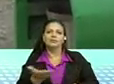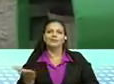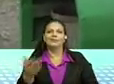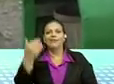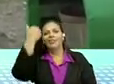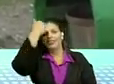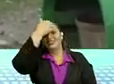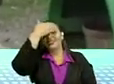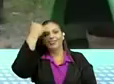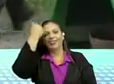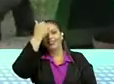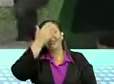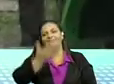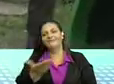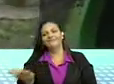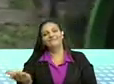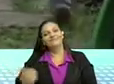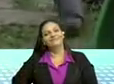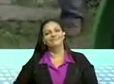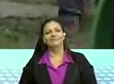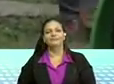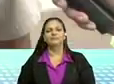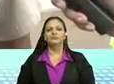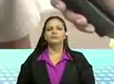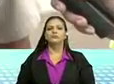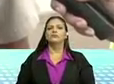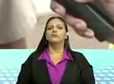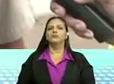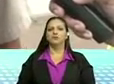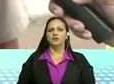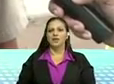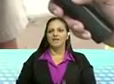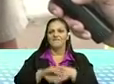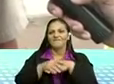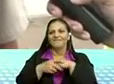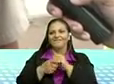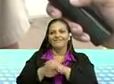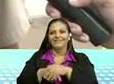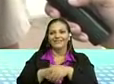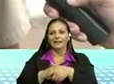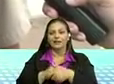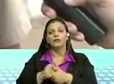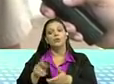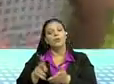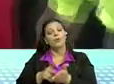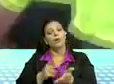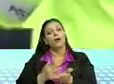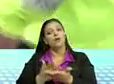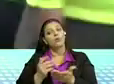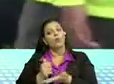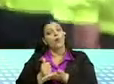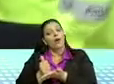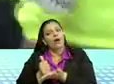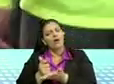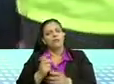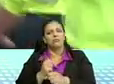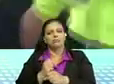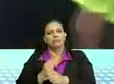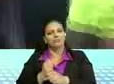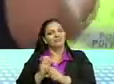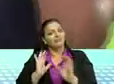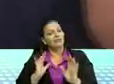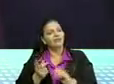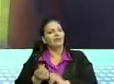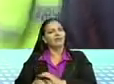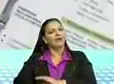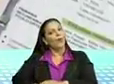tienen cómo llevar el pan a su casa con dignidad, con un salario digno, se ven precisadas a depositar su